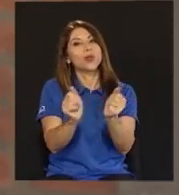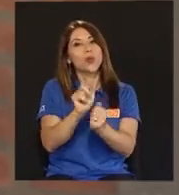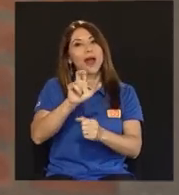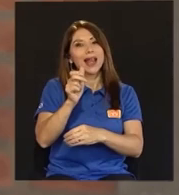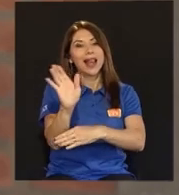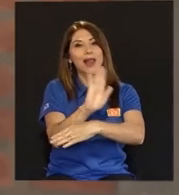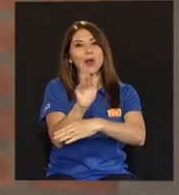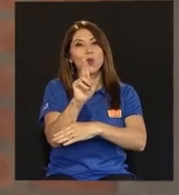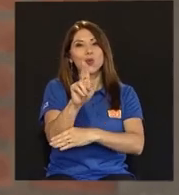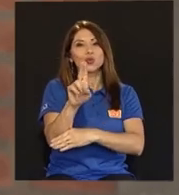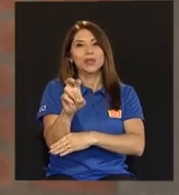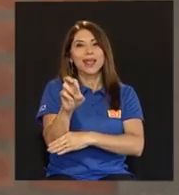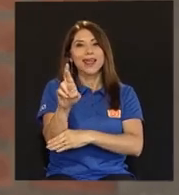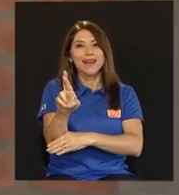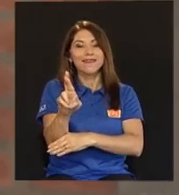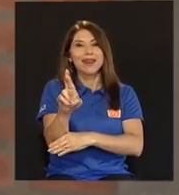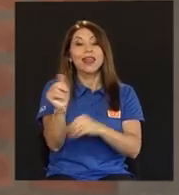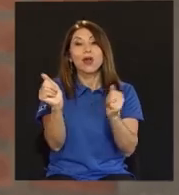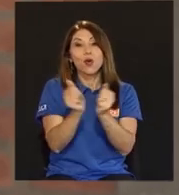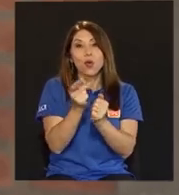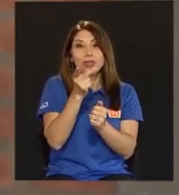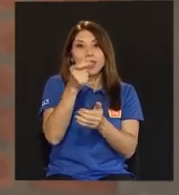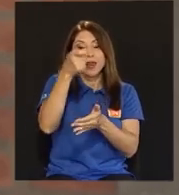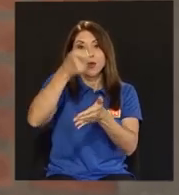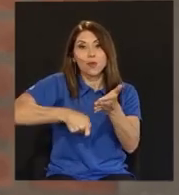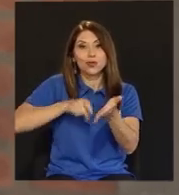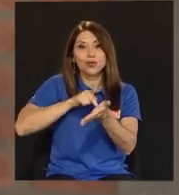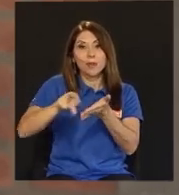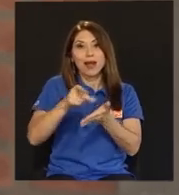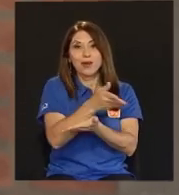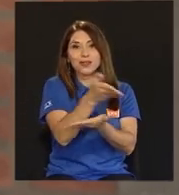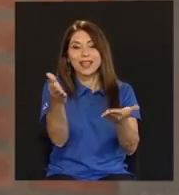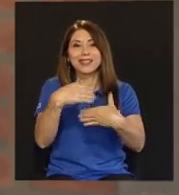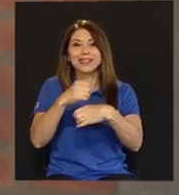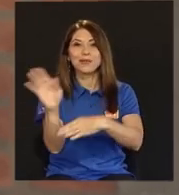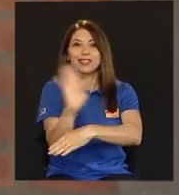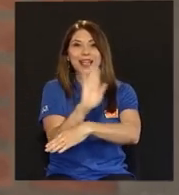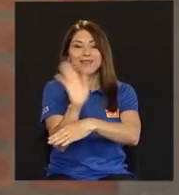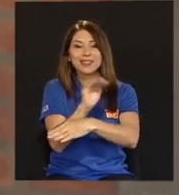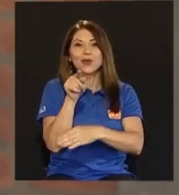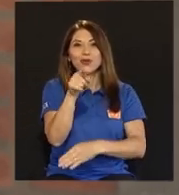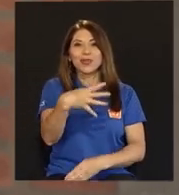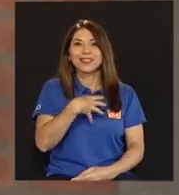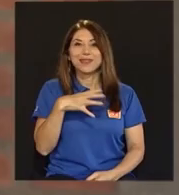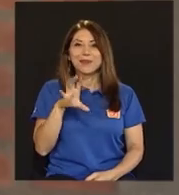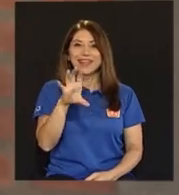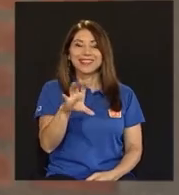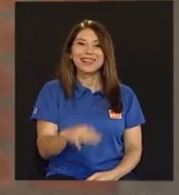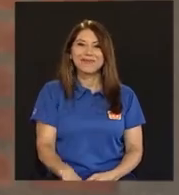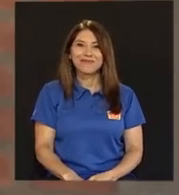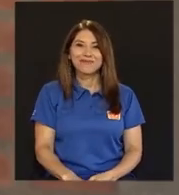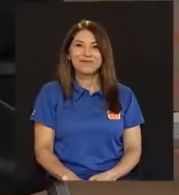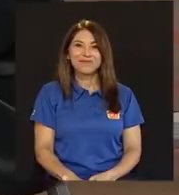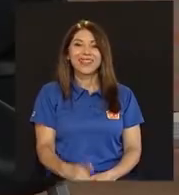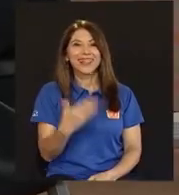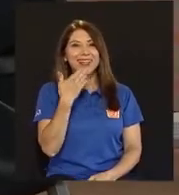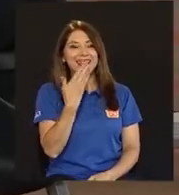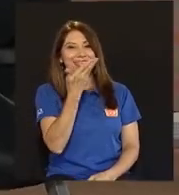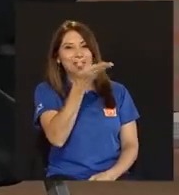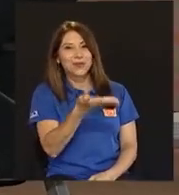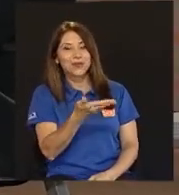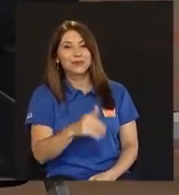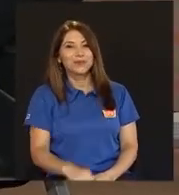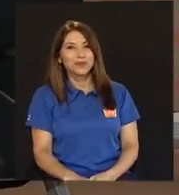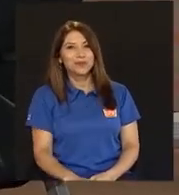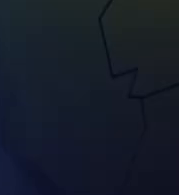UCR, donde con los impuestos que ustedes pagan hacemos la televisión que ustedes se merecen. Gracias, don Manuel.